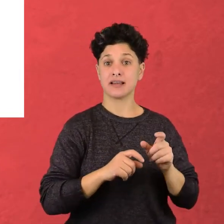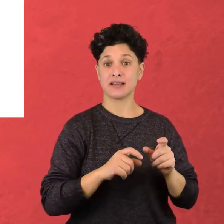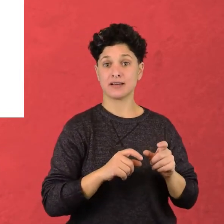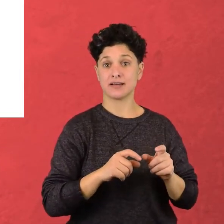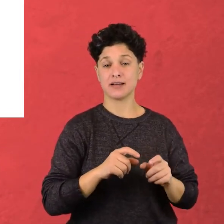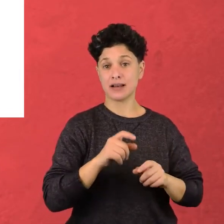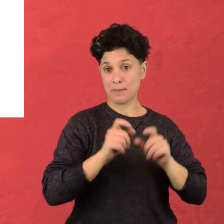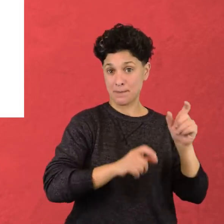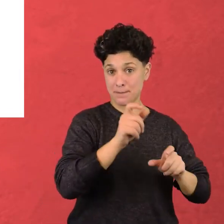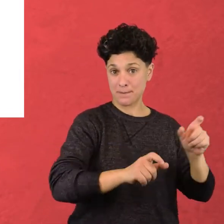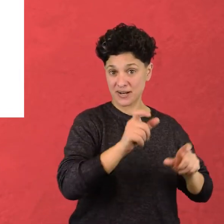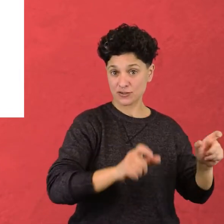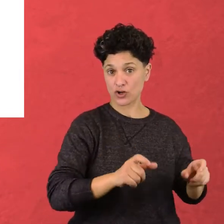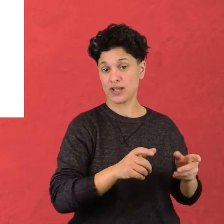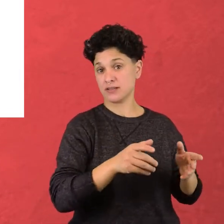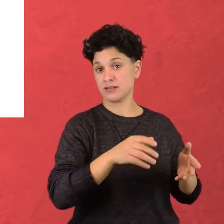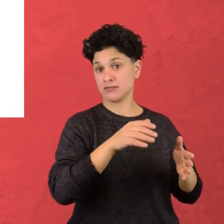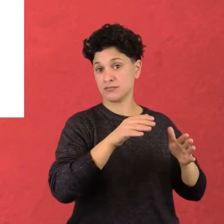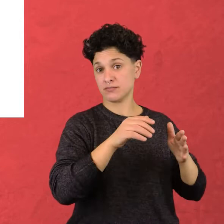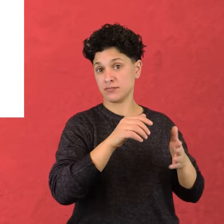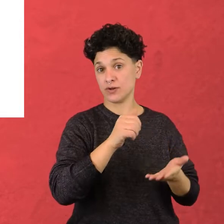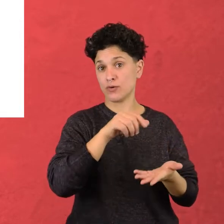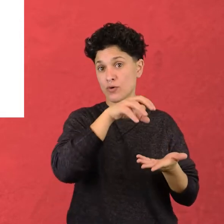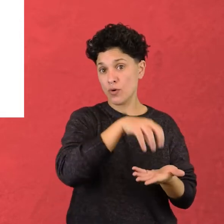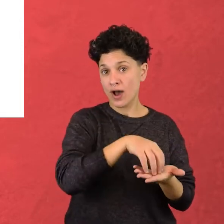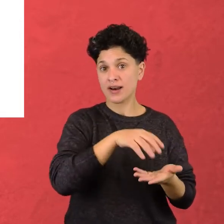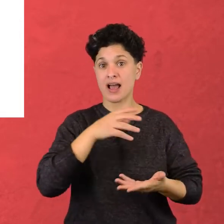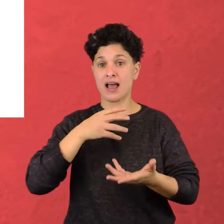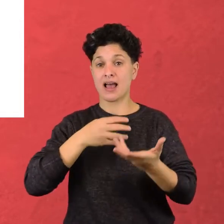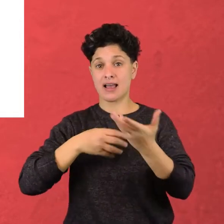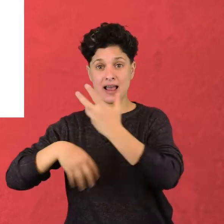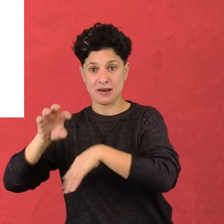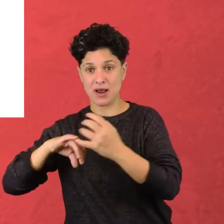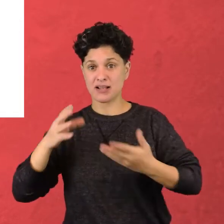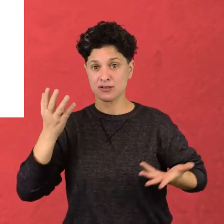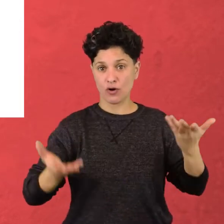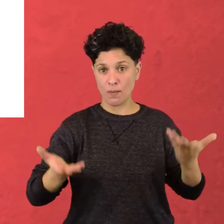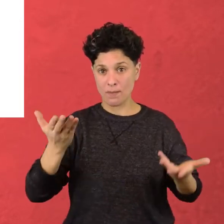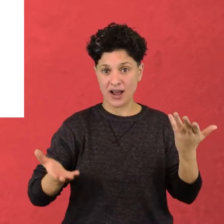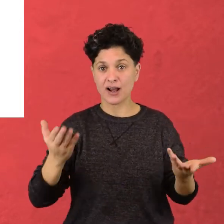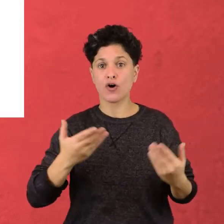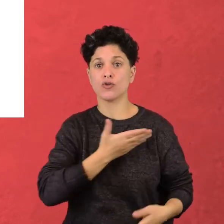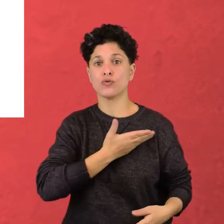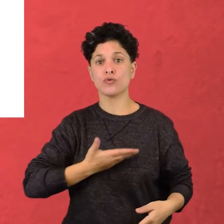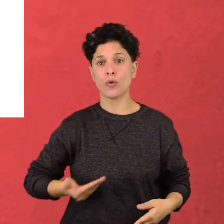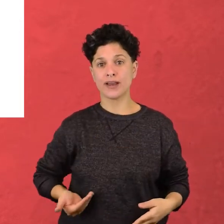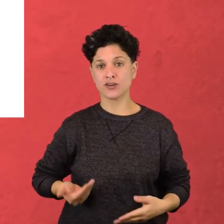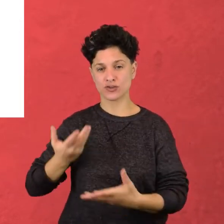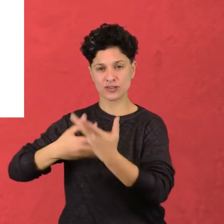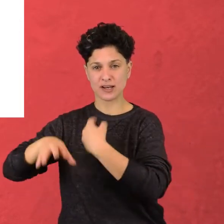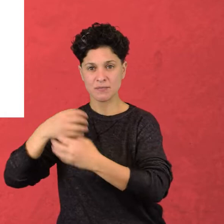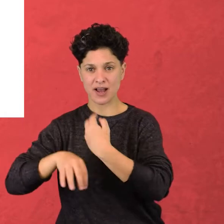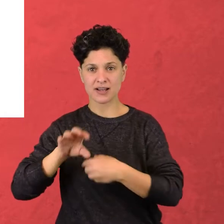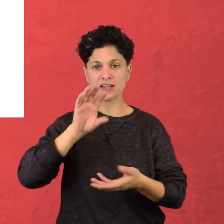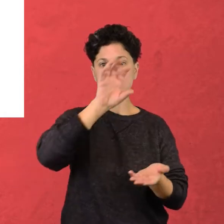personas y los animales, entre los tutores, perdón, entre los pupilos y los animales, y entre los tutores o